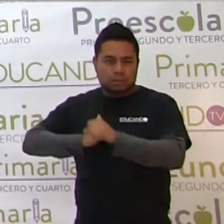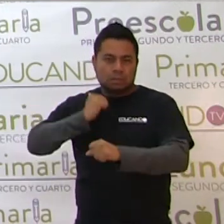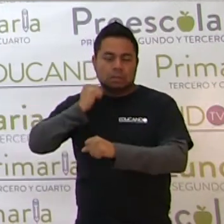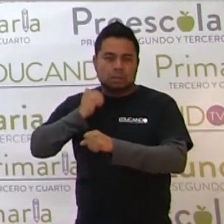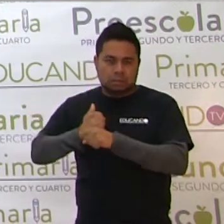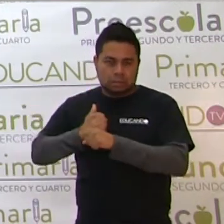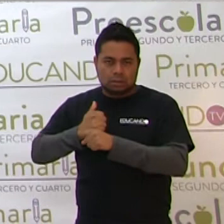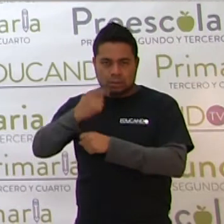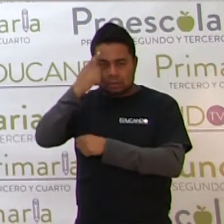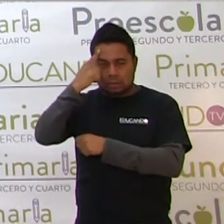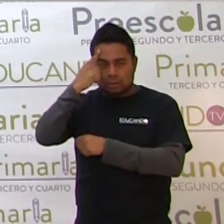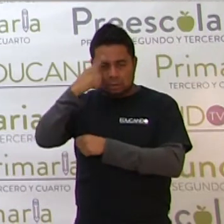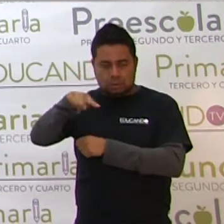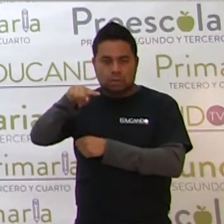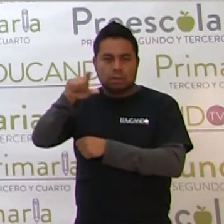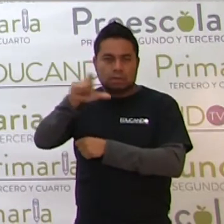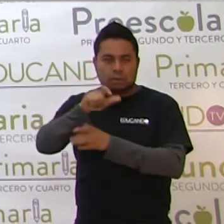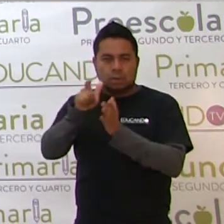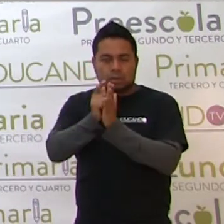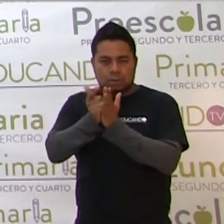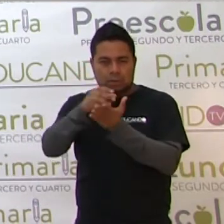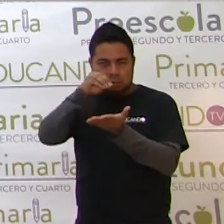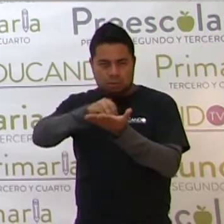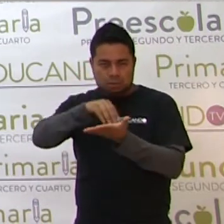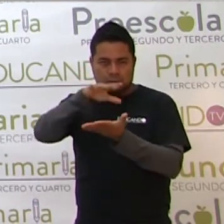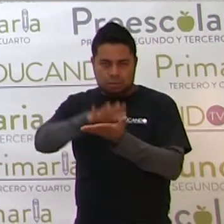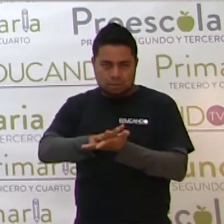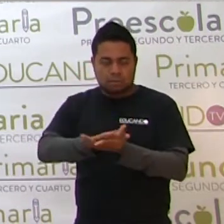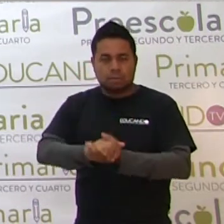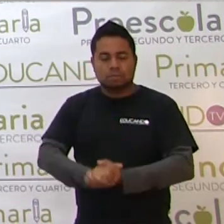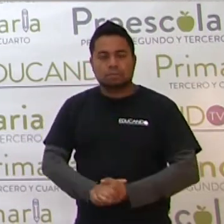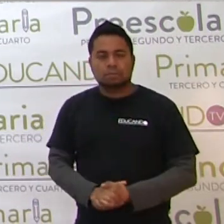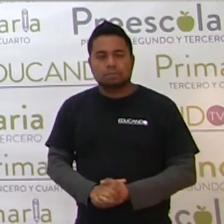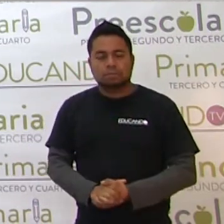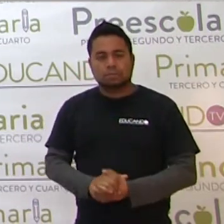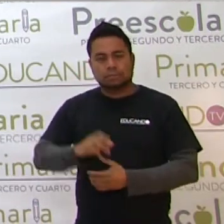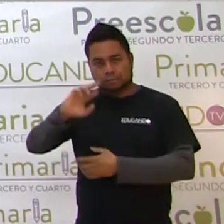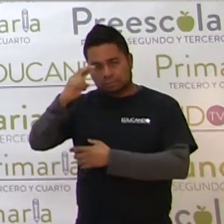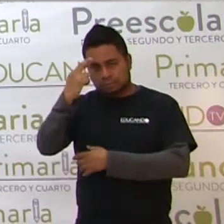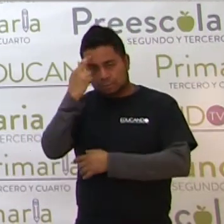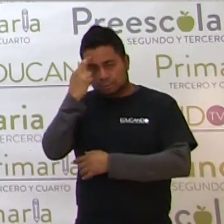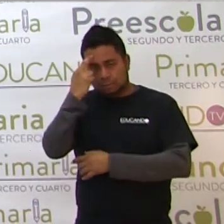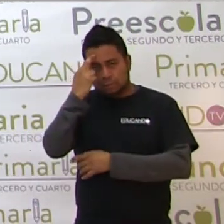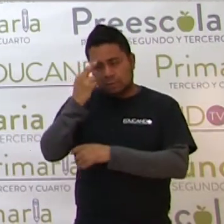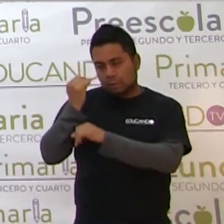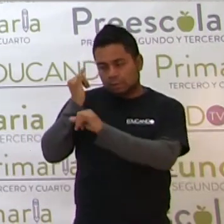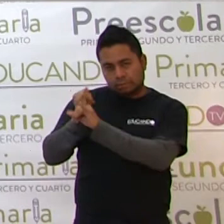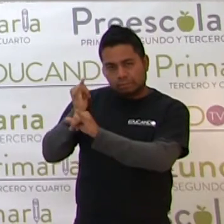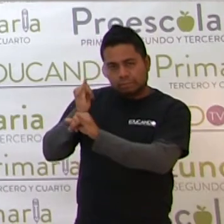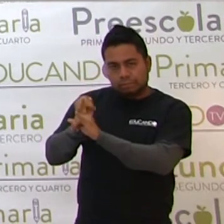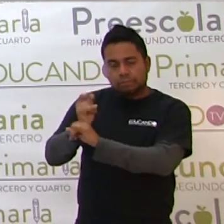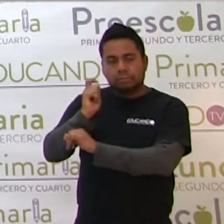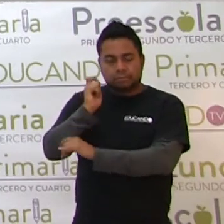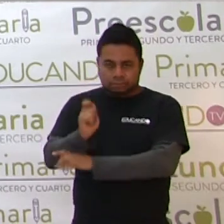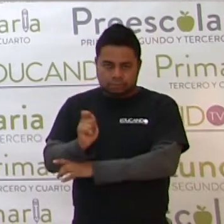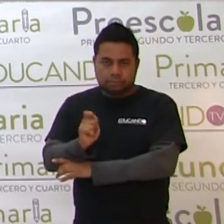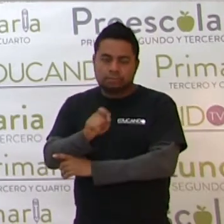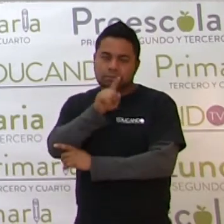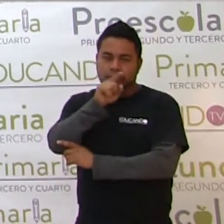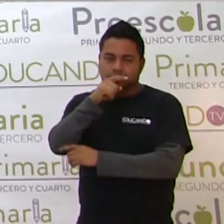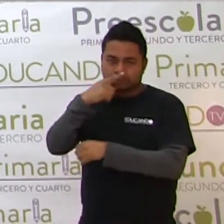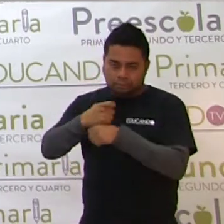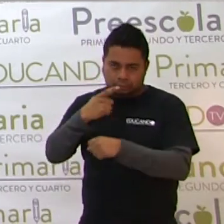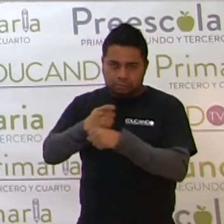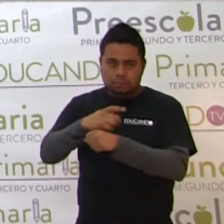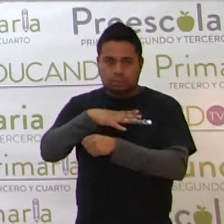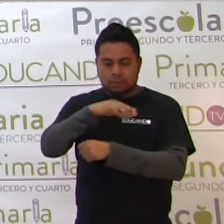la impresión de ese texto o de ese libro. Y recuerden que en las páginas web vamos a ver primero igual